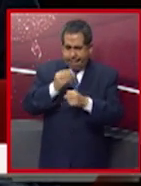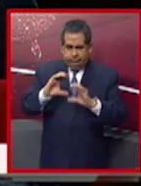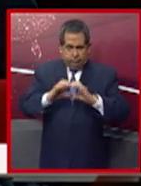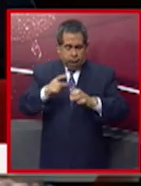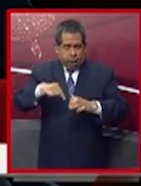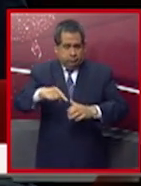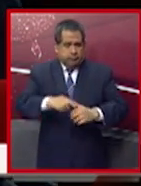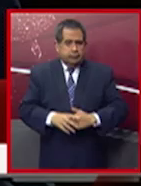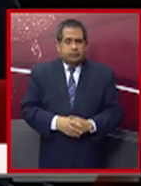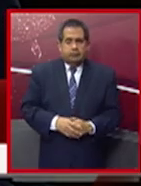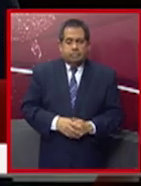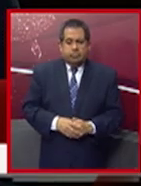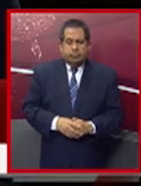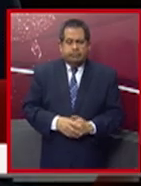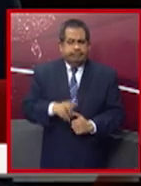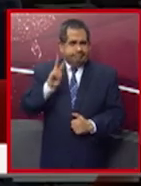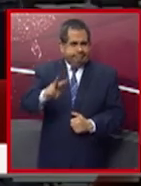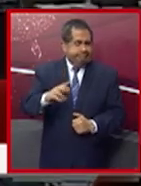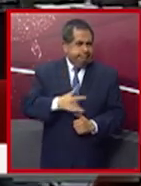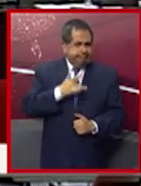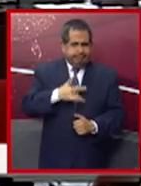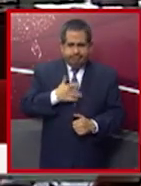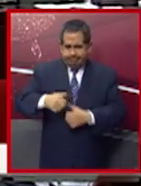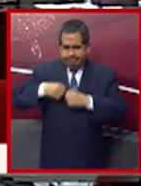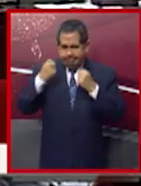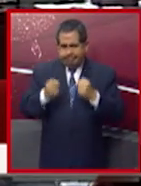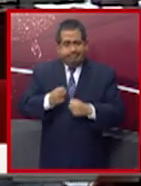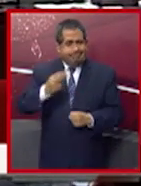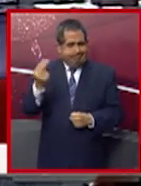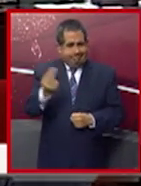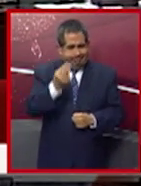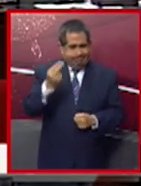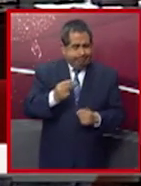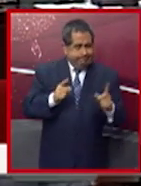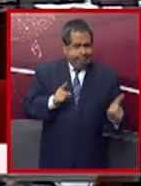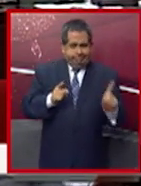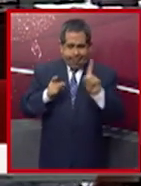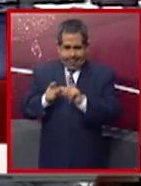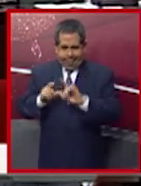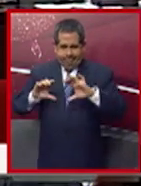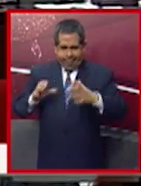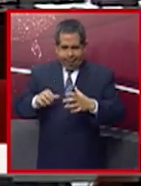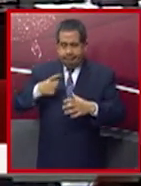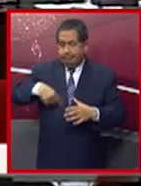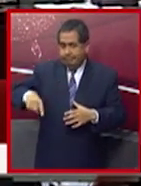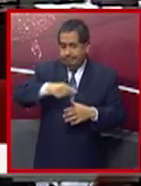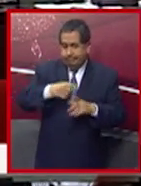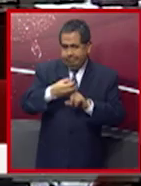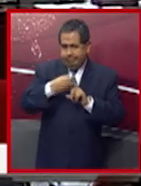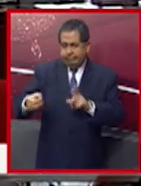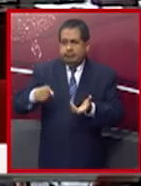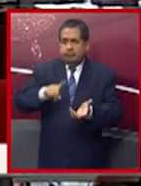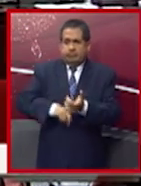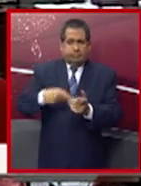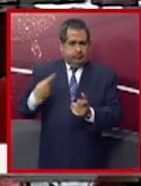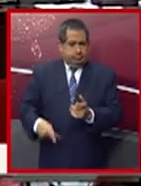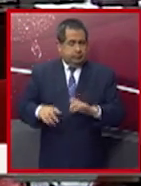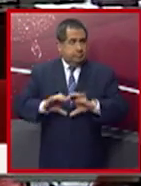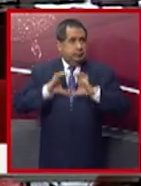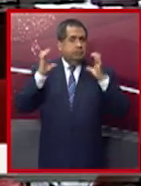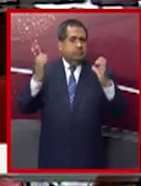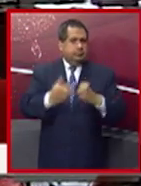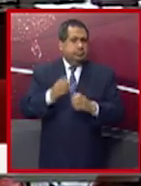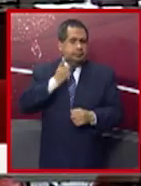comunidades. Estamos convencidos de la necesidad de precisar en el ordenamiento que rige la vida interna de esta